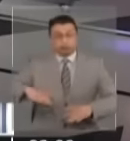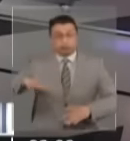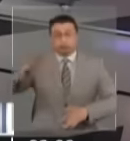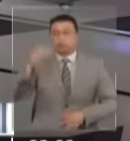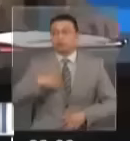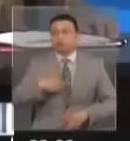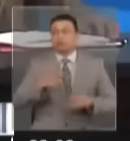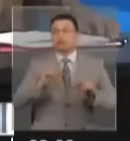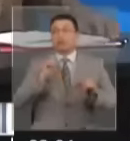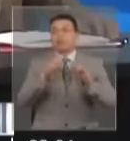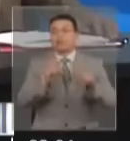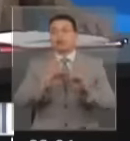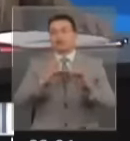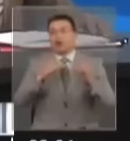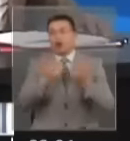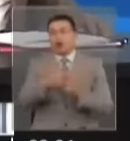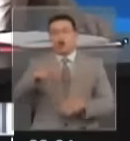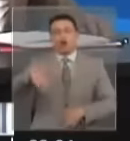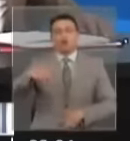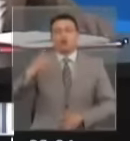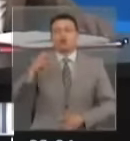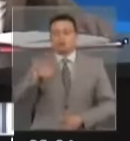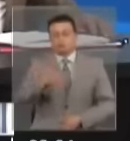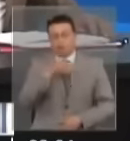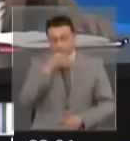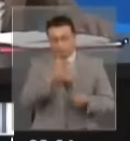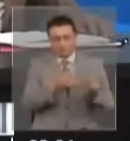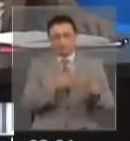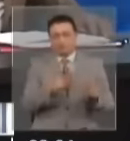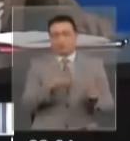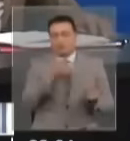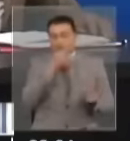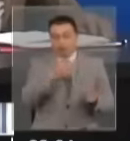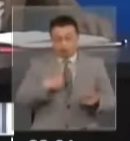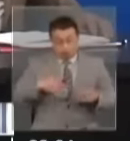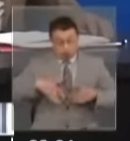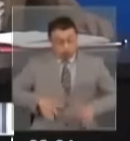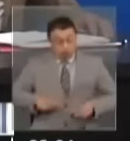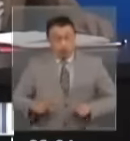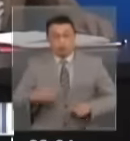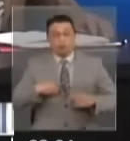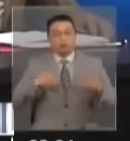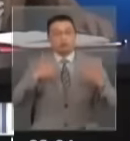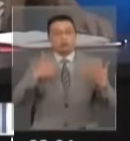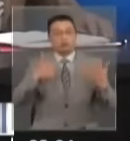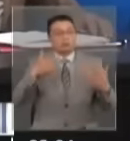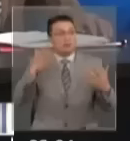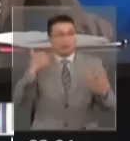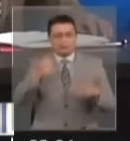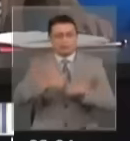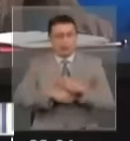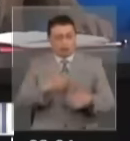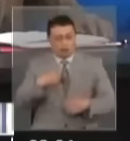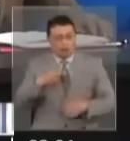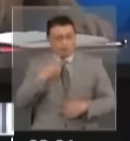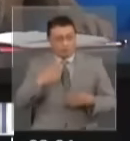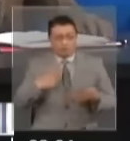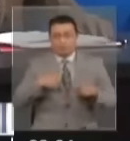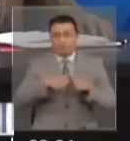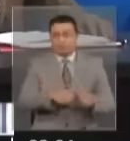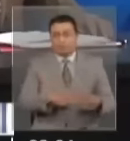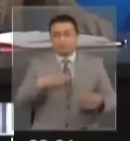de raíz todo lo que es de Ñuñoa. No, porque entonces quiere decir que usted, o sea, uno tiene que vivir los 60 y tantos años de vida que uno tiene en un lugar. Yo tengo una